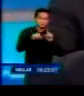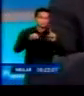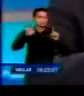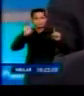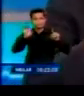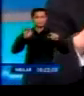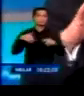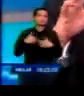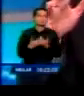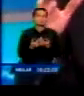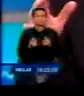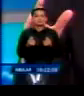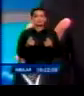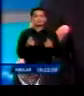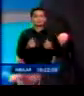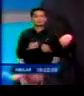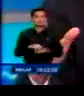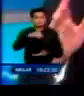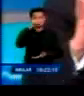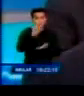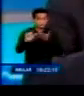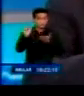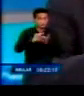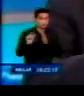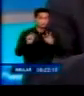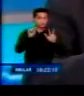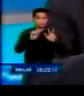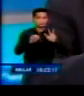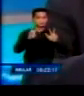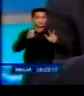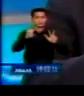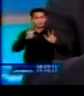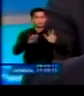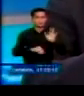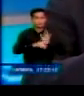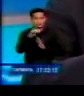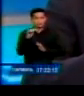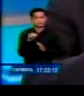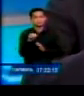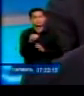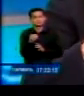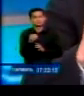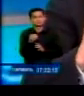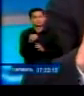que la cartera ha crecido 3.64, que